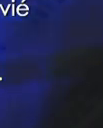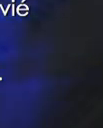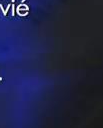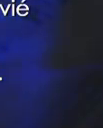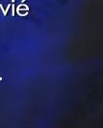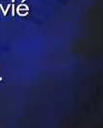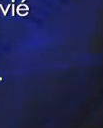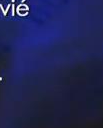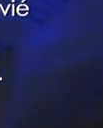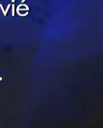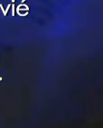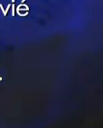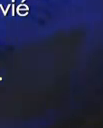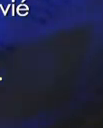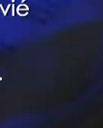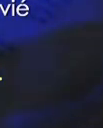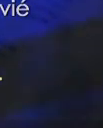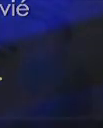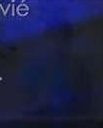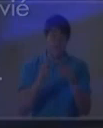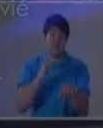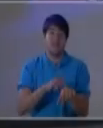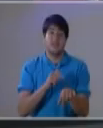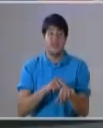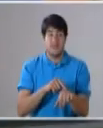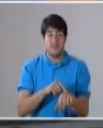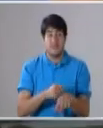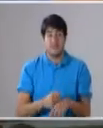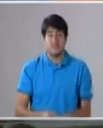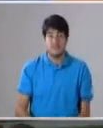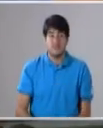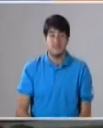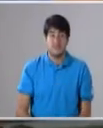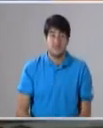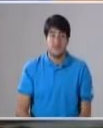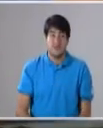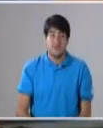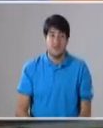lo que va a pasar en el final del tiempo. Porque, ¿y qué es lo que va a pasar al final del tiempo?